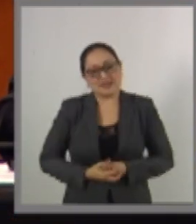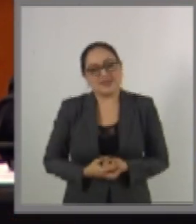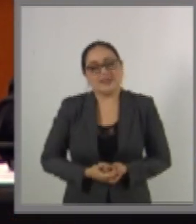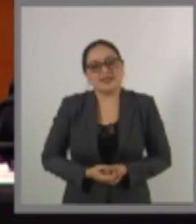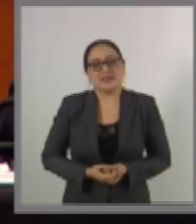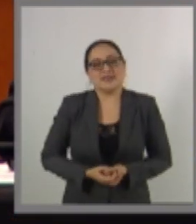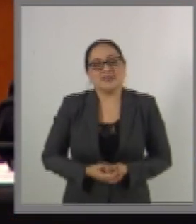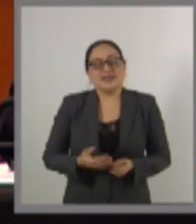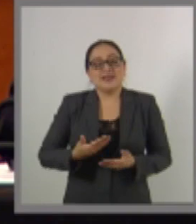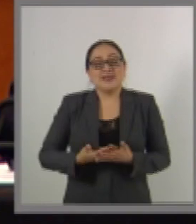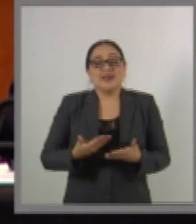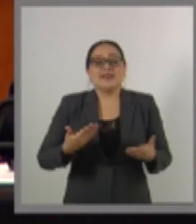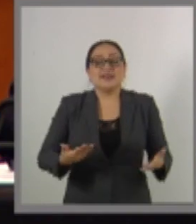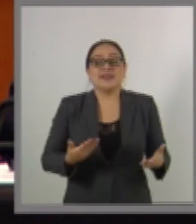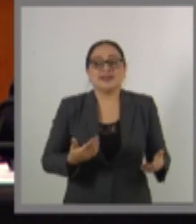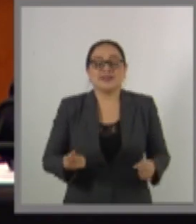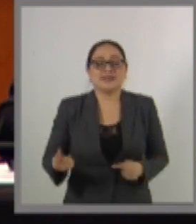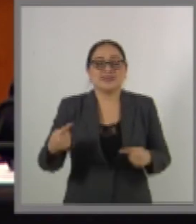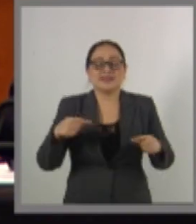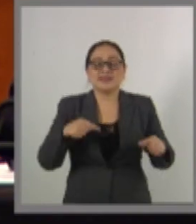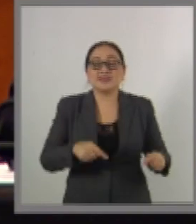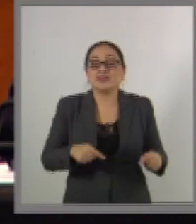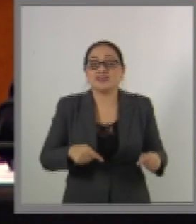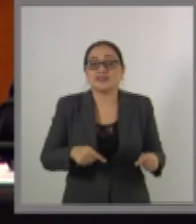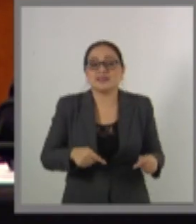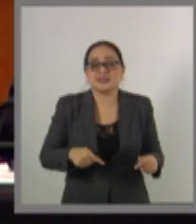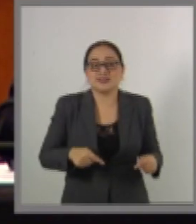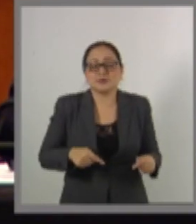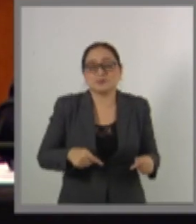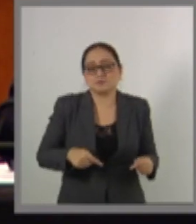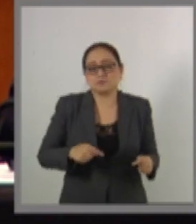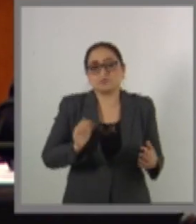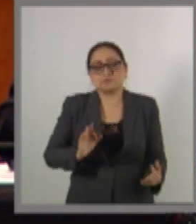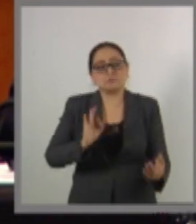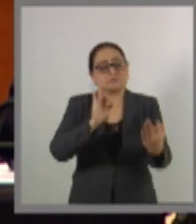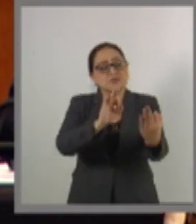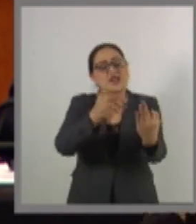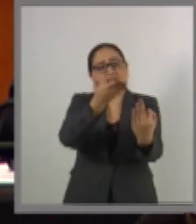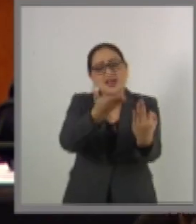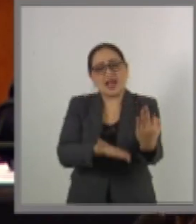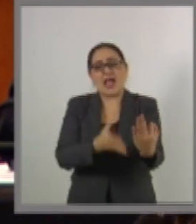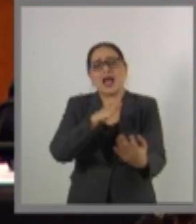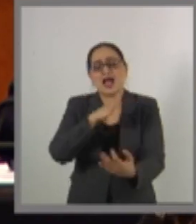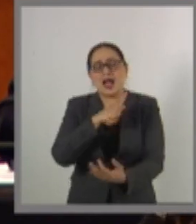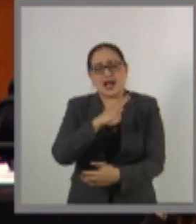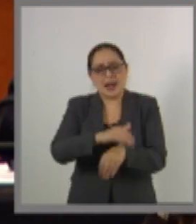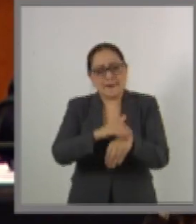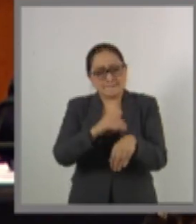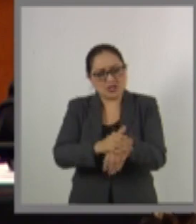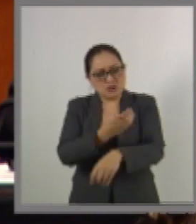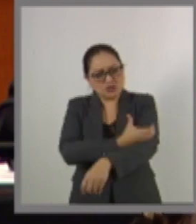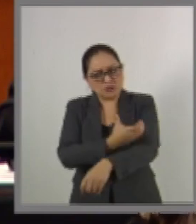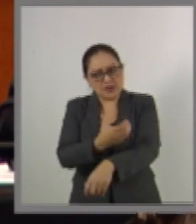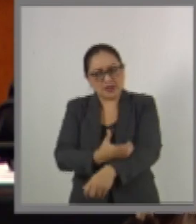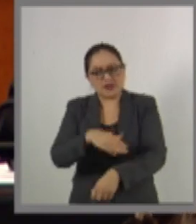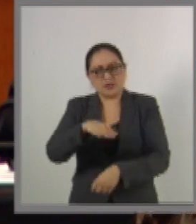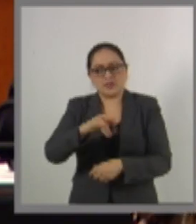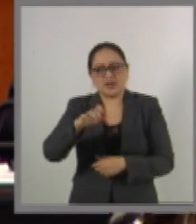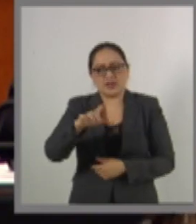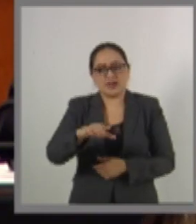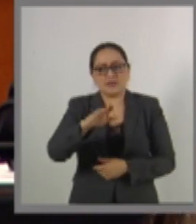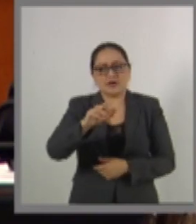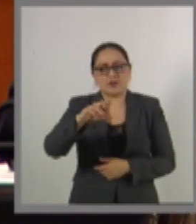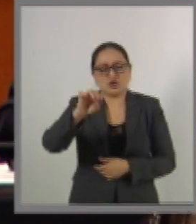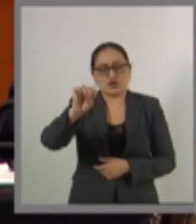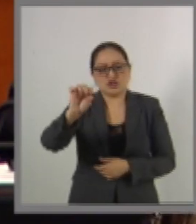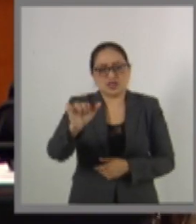En esta ocasión me dirijo a un amigo, a un compañero, a Miguel Barbosa.